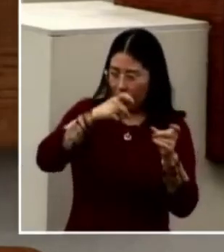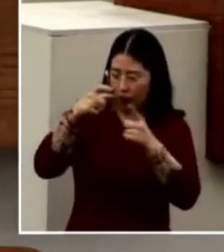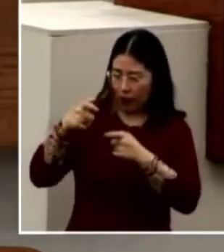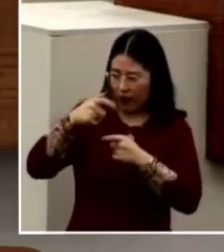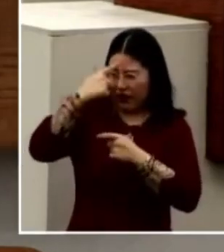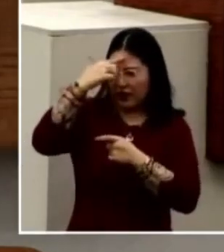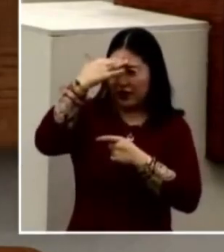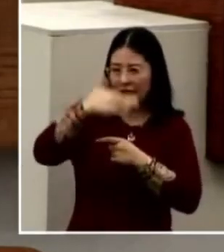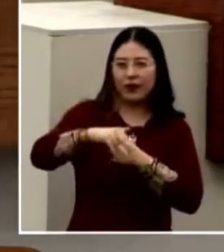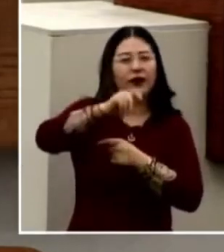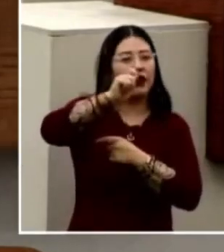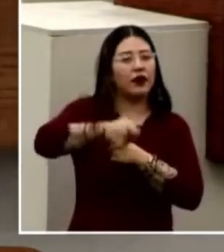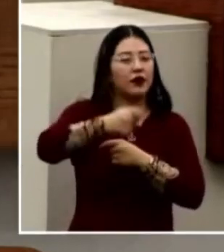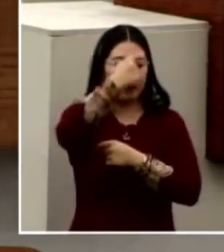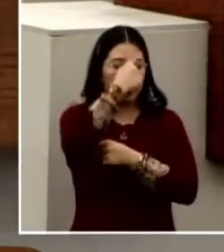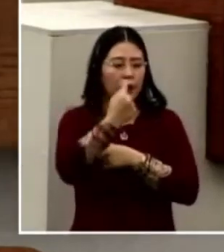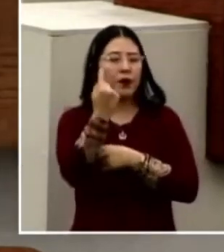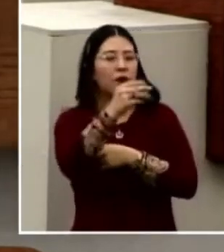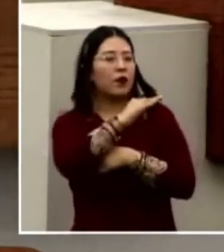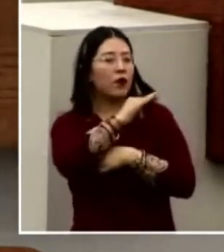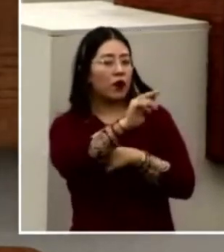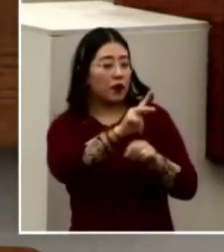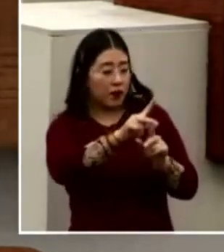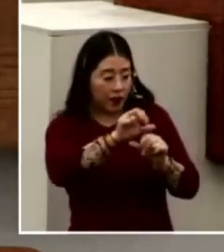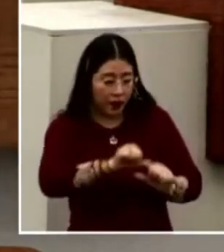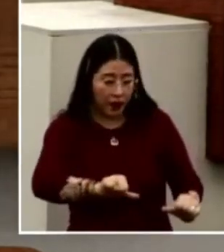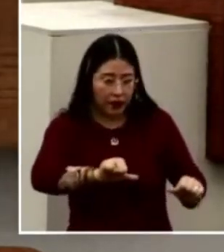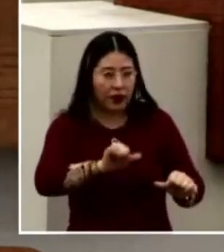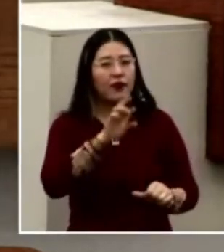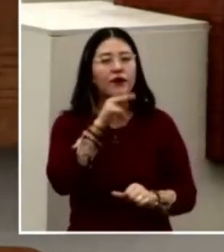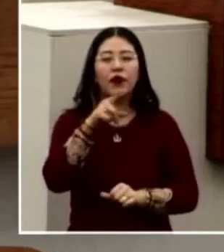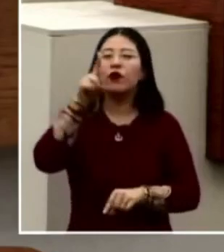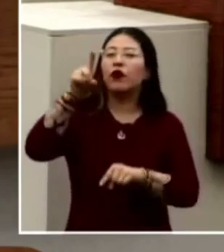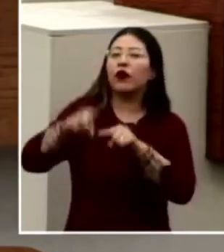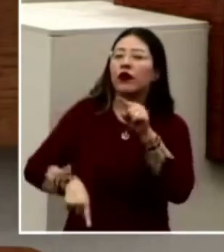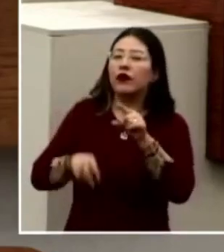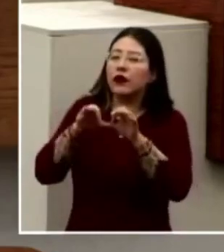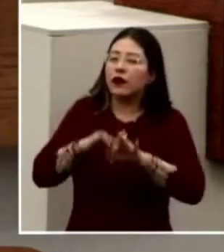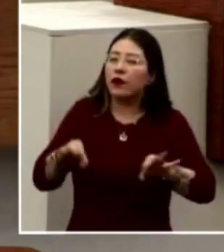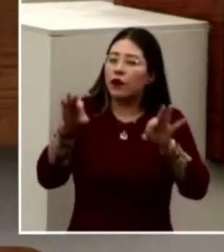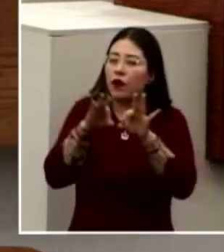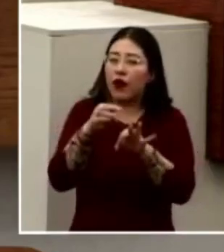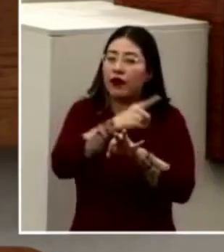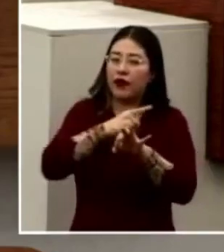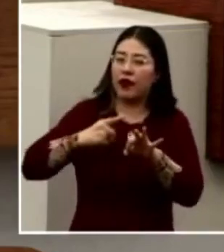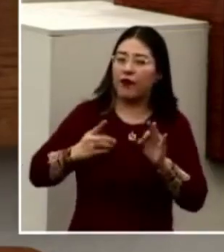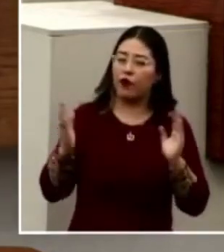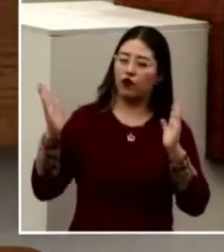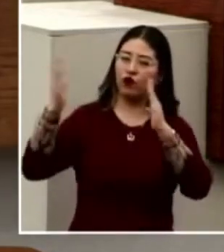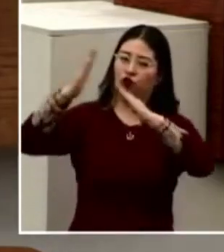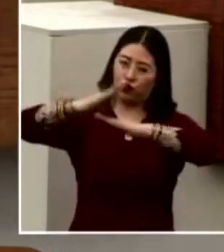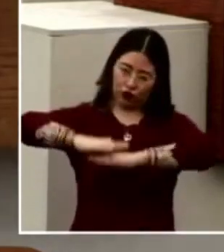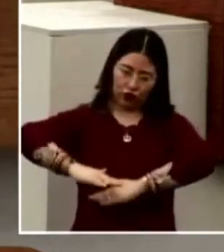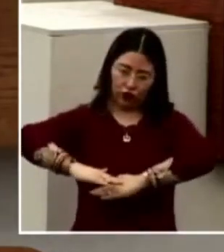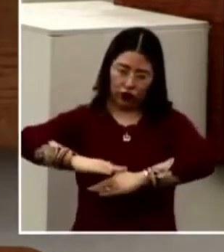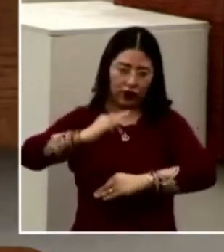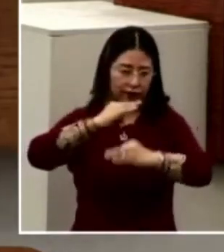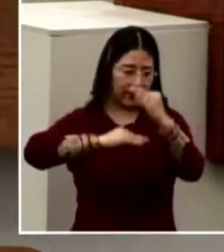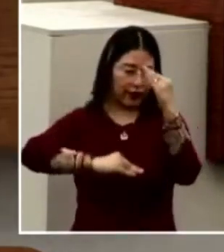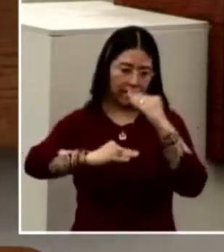Significa que para que haya paz tiene que haber reconciliación entre